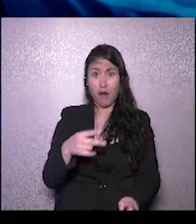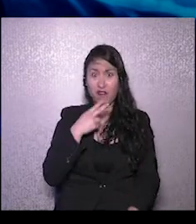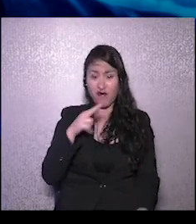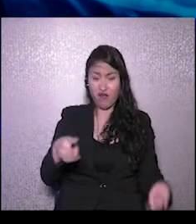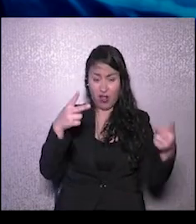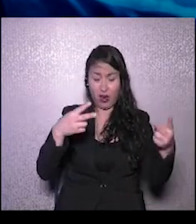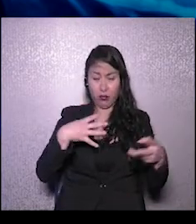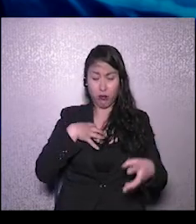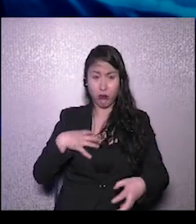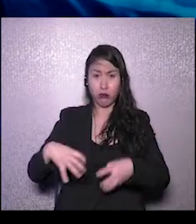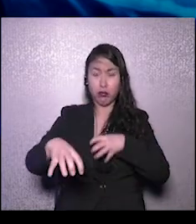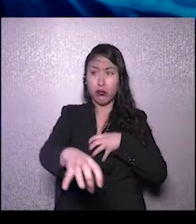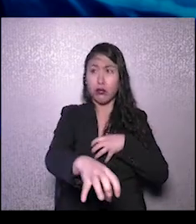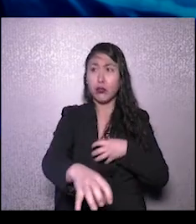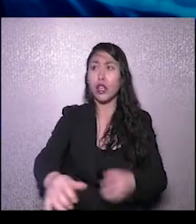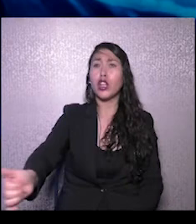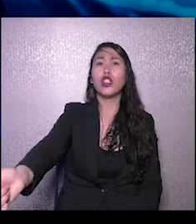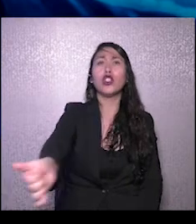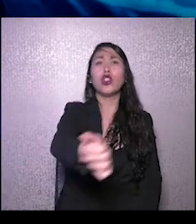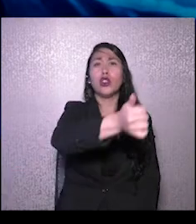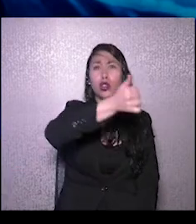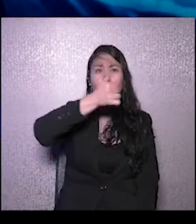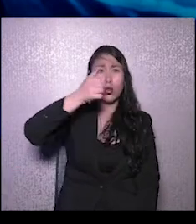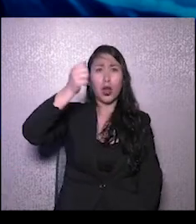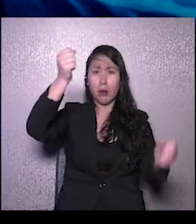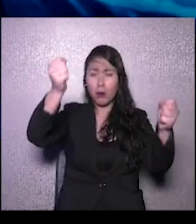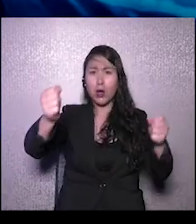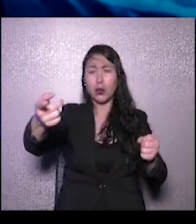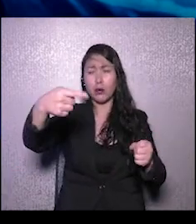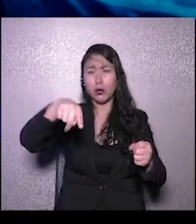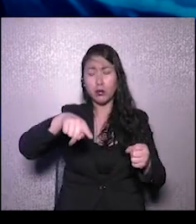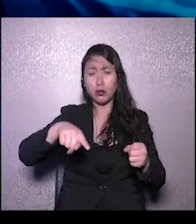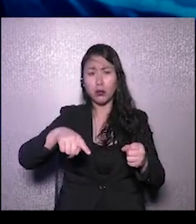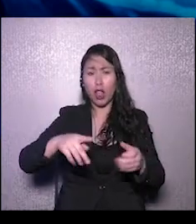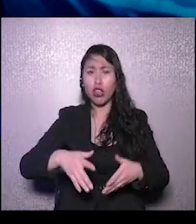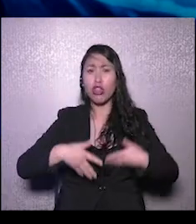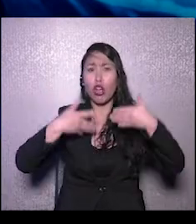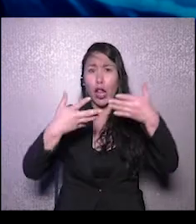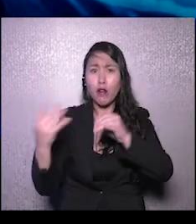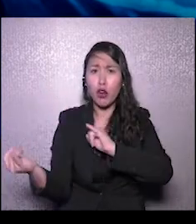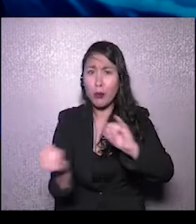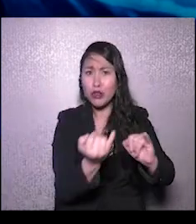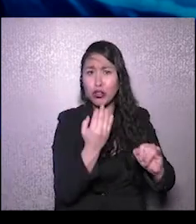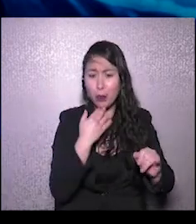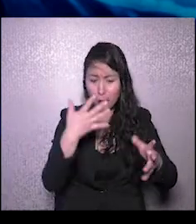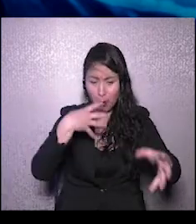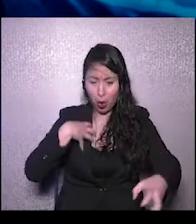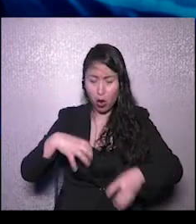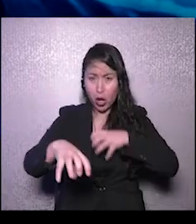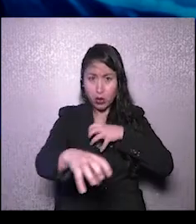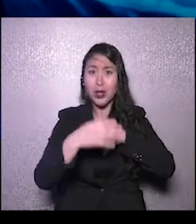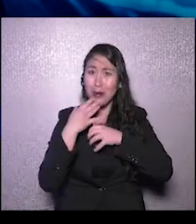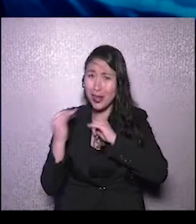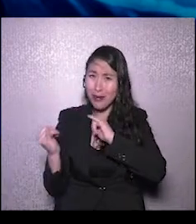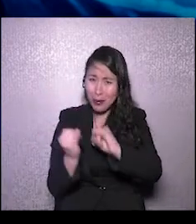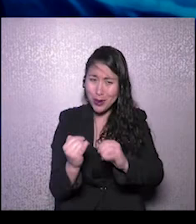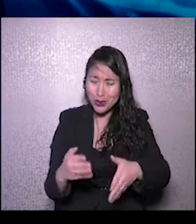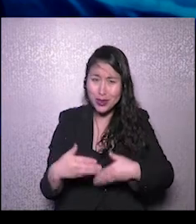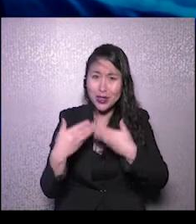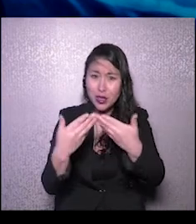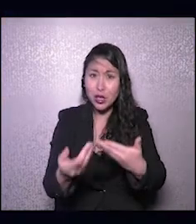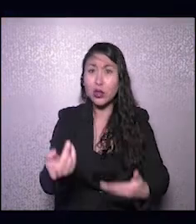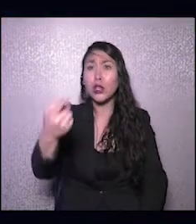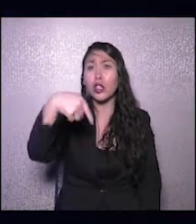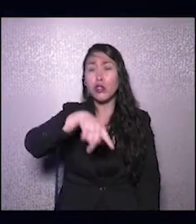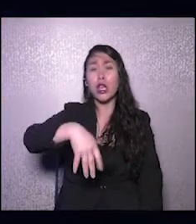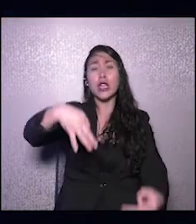extremadamente altruistas. Todos ustedes podrían ser donantes de datos, ¿sí? Si nosotros les aseguramos de que vamos a mantener la confidencialidad